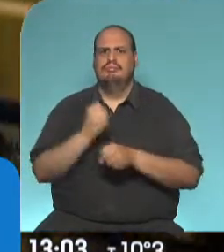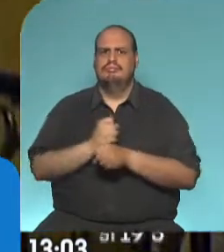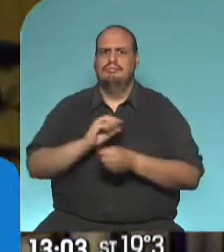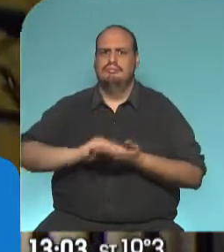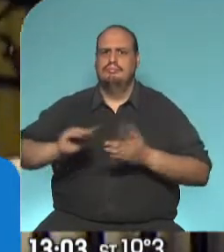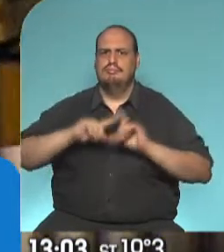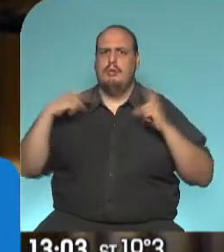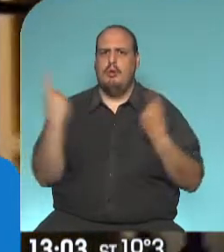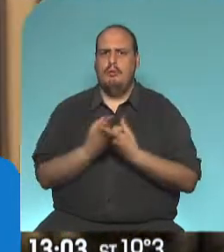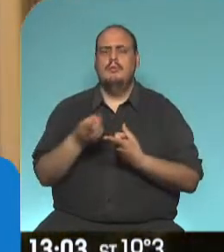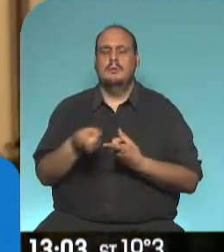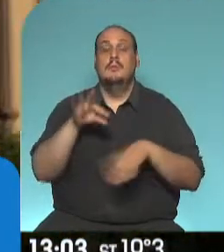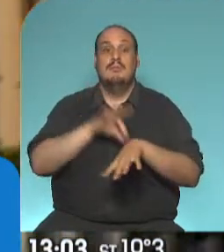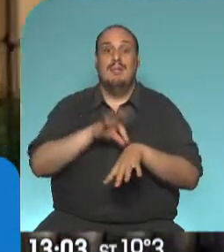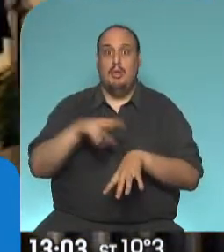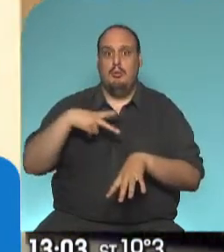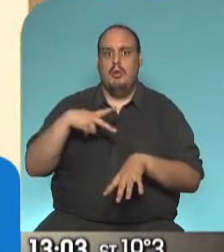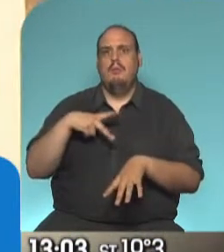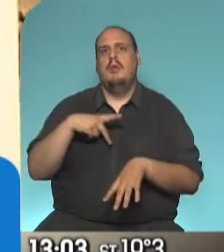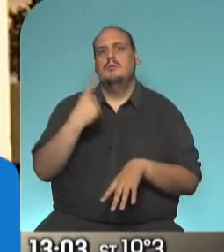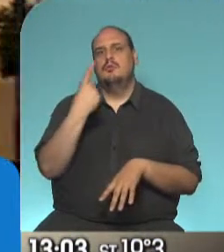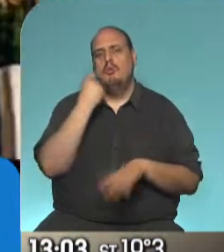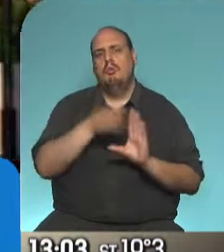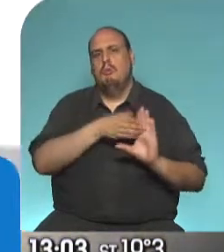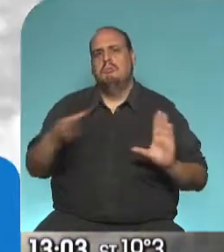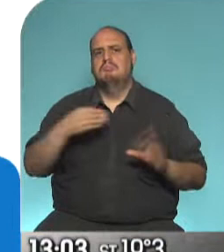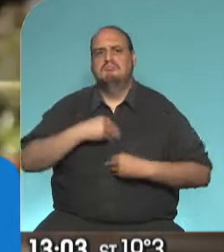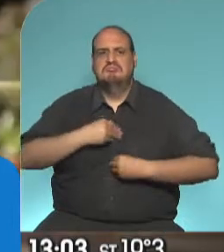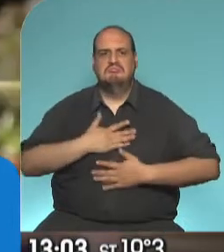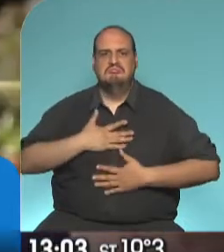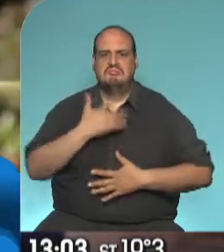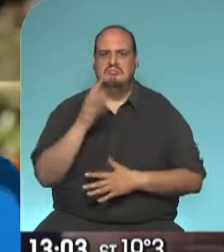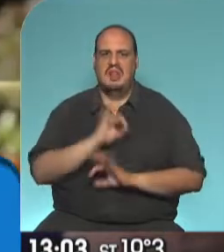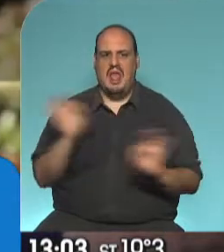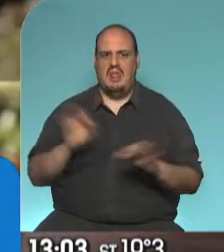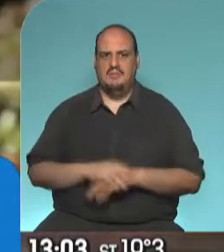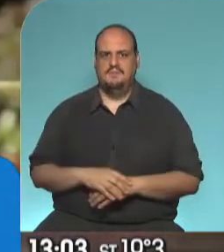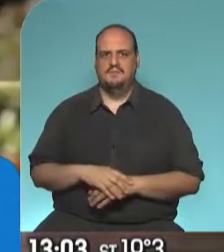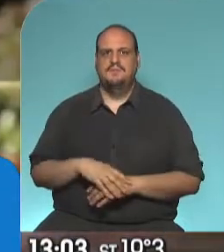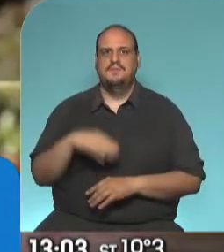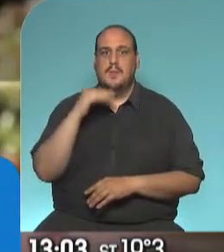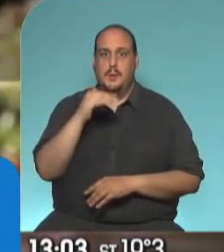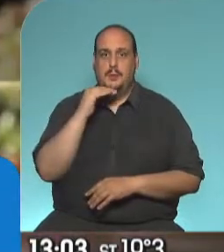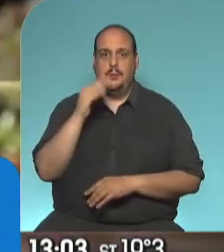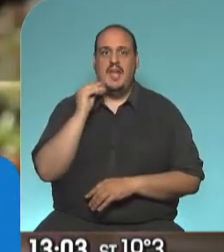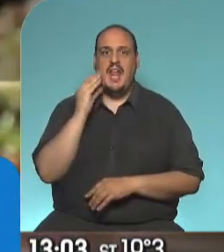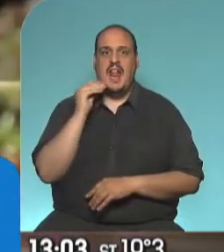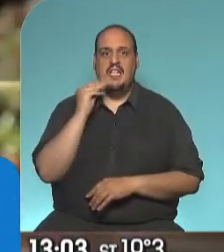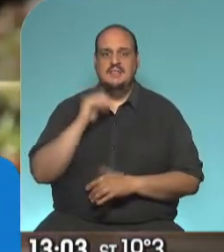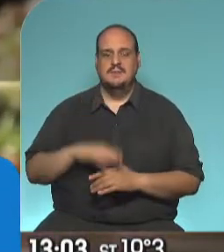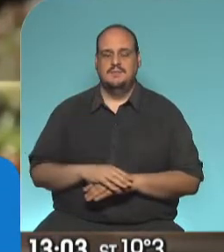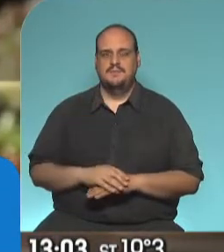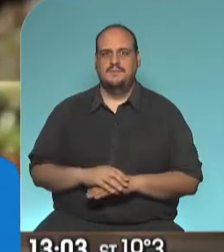informó su médico personal, pasó las primeras 24 horas sin síntomas. Hi, perhaps you recognize me. It's your favorite